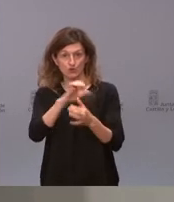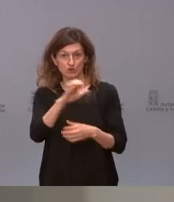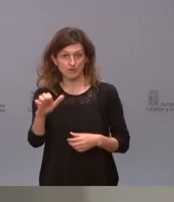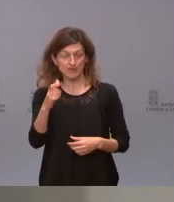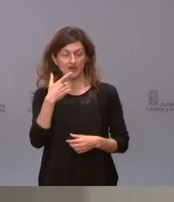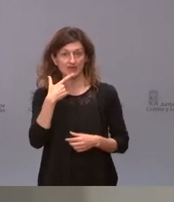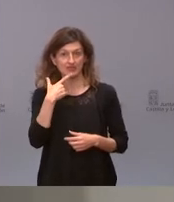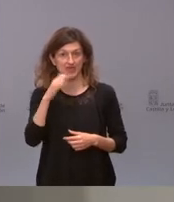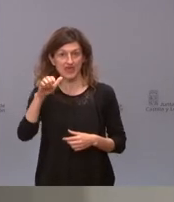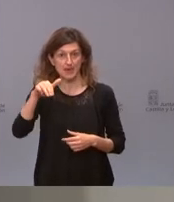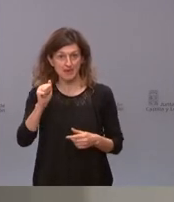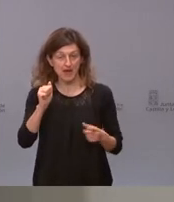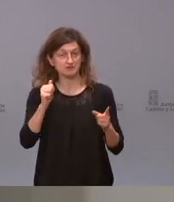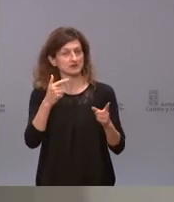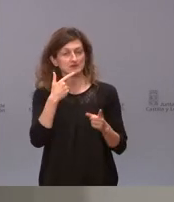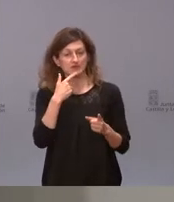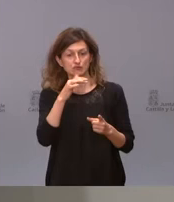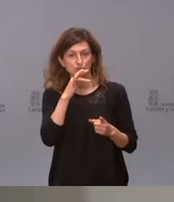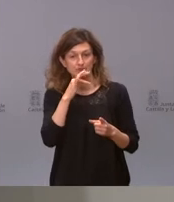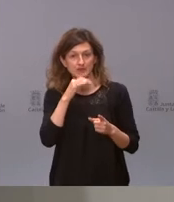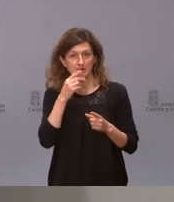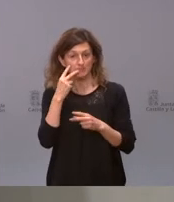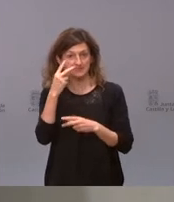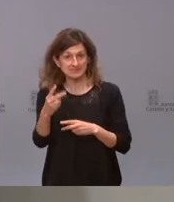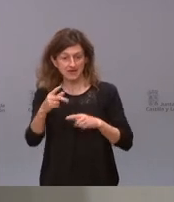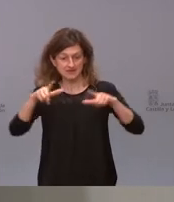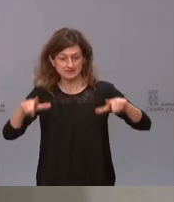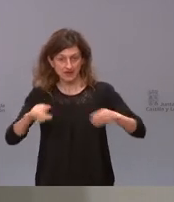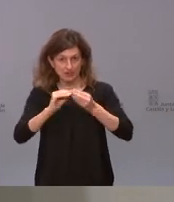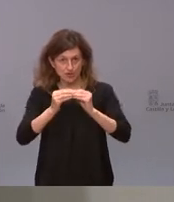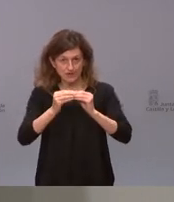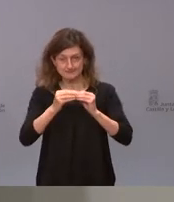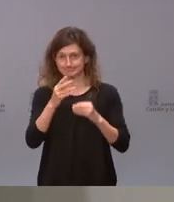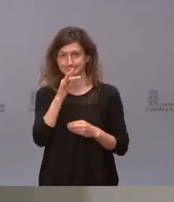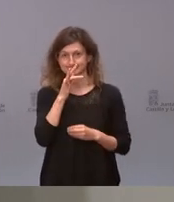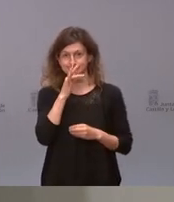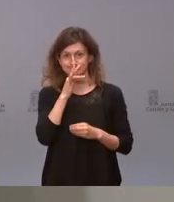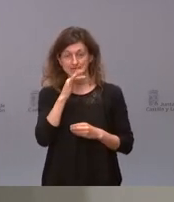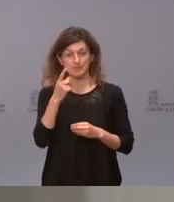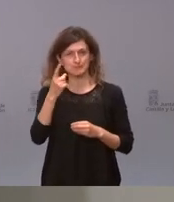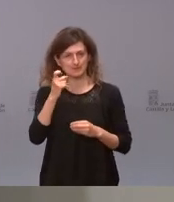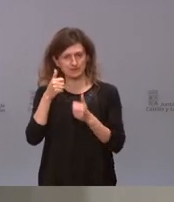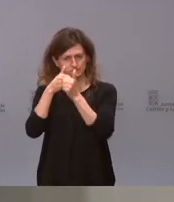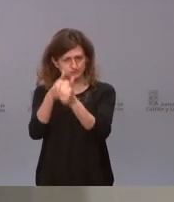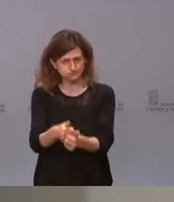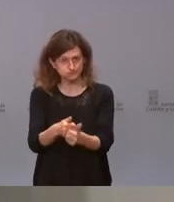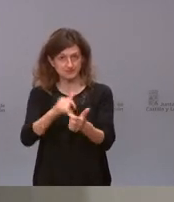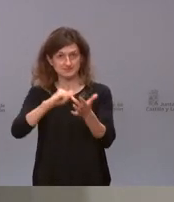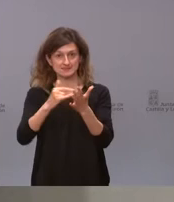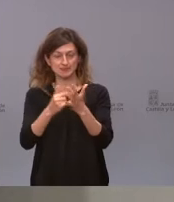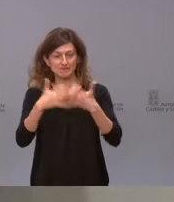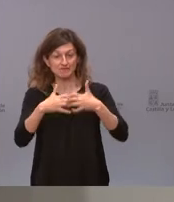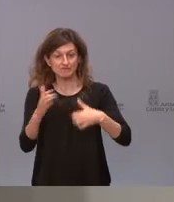momento en la ema no ha podido visitar las instalaciones donde se produce esta vacuna y hasta que no se supervise el sistema de